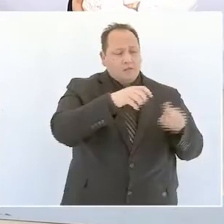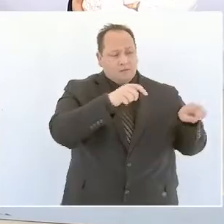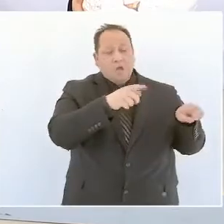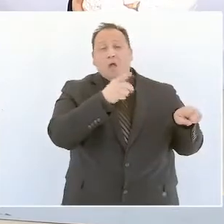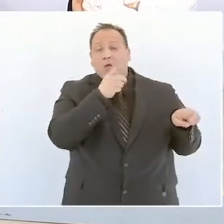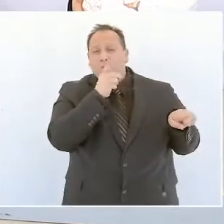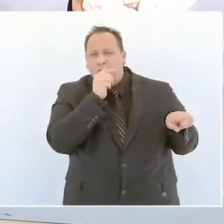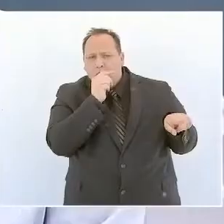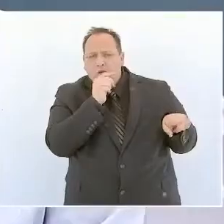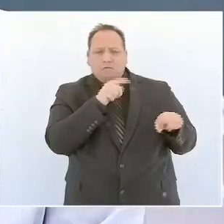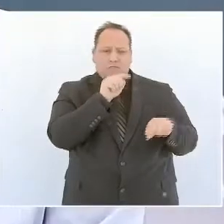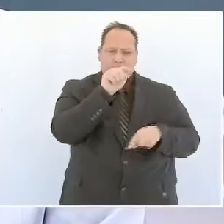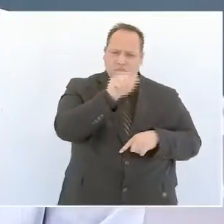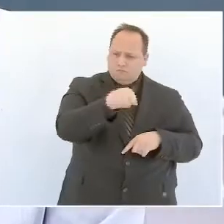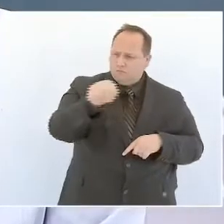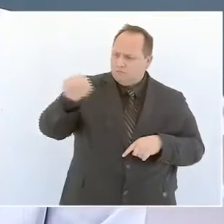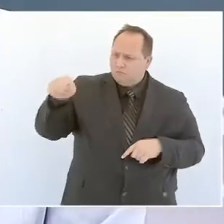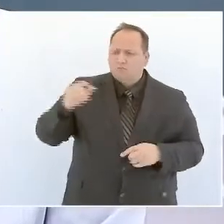policíacas,